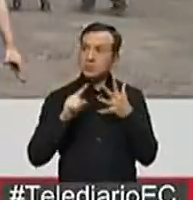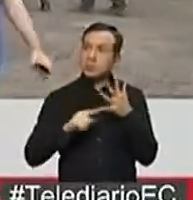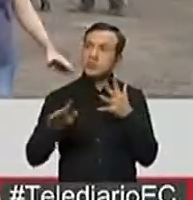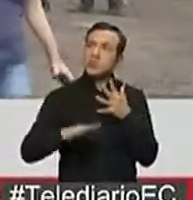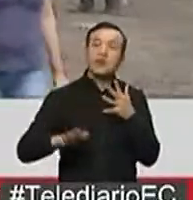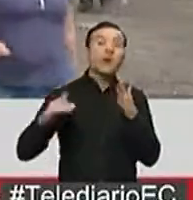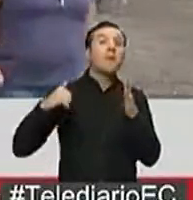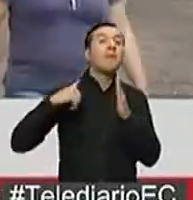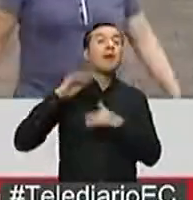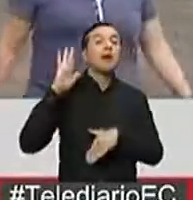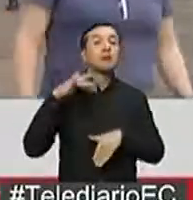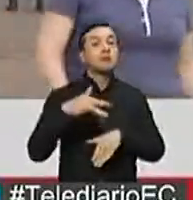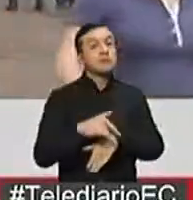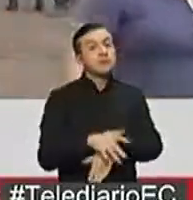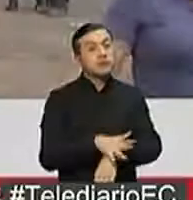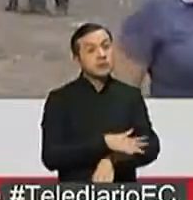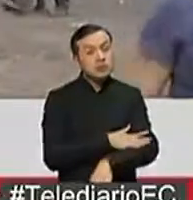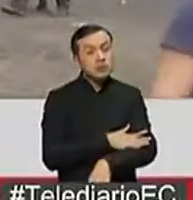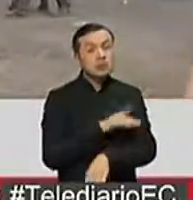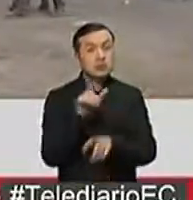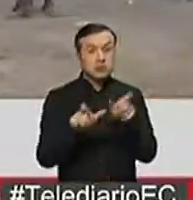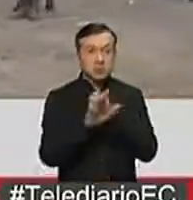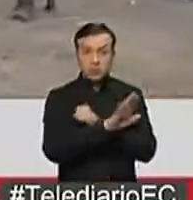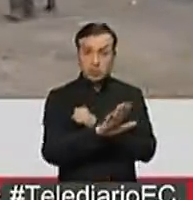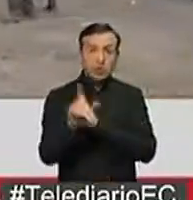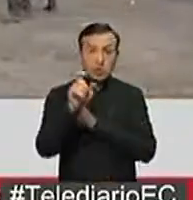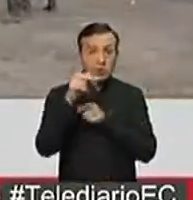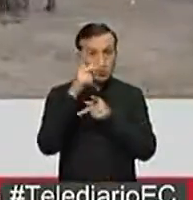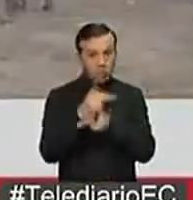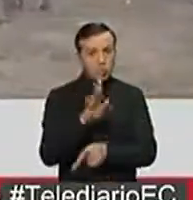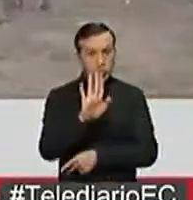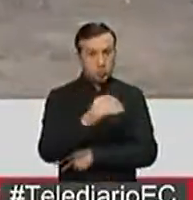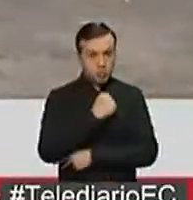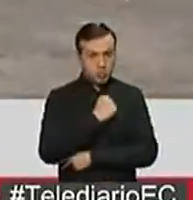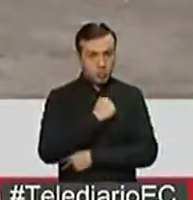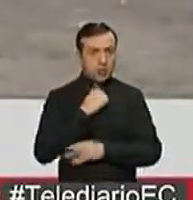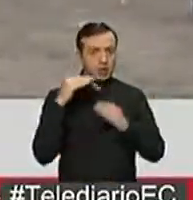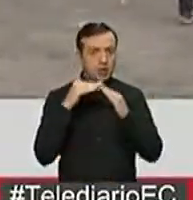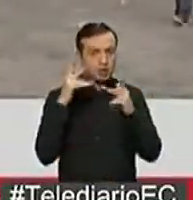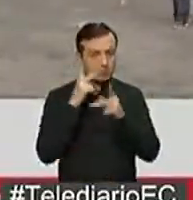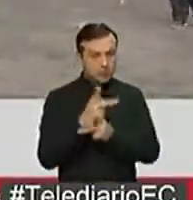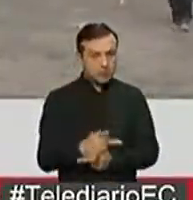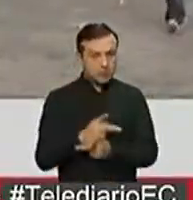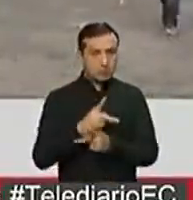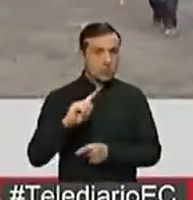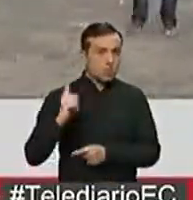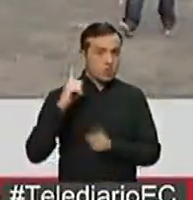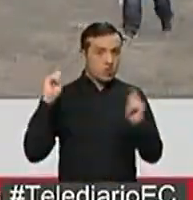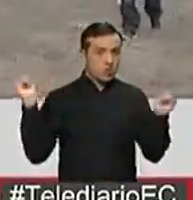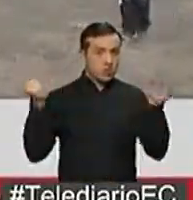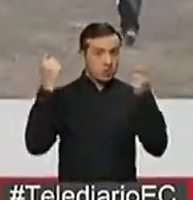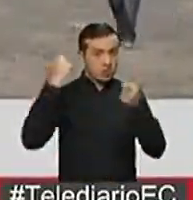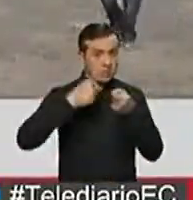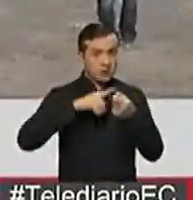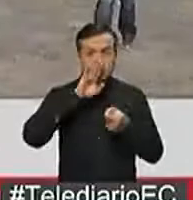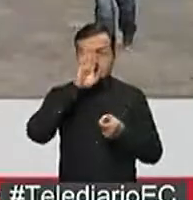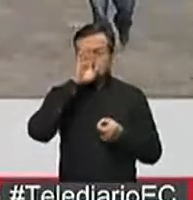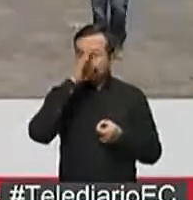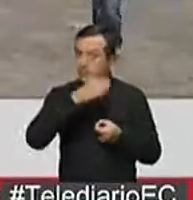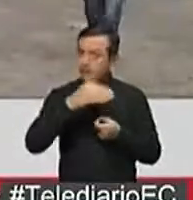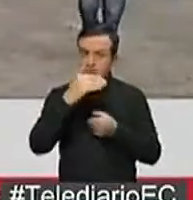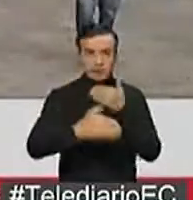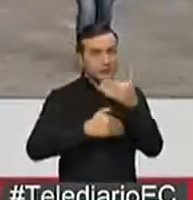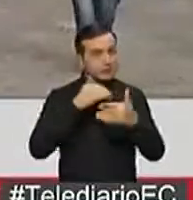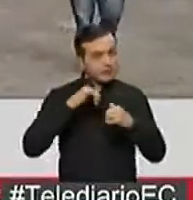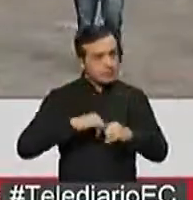la concientización de que cada vecino debe cuidar el frente de su casa. Esto no solamente por fiestas de Quito, que esto sea una minga permanente, para